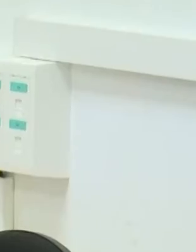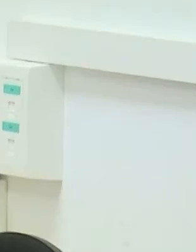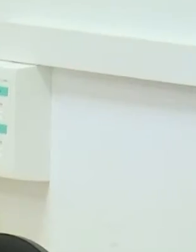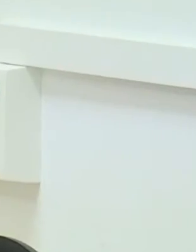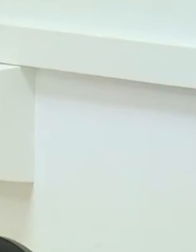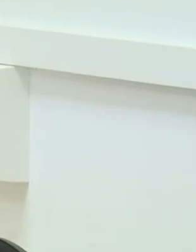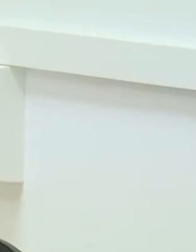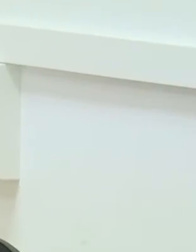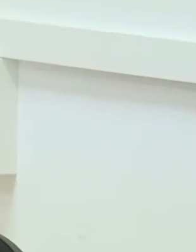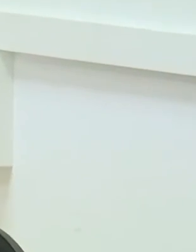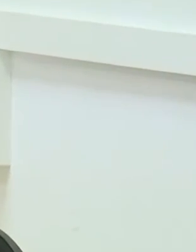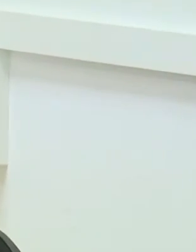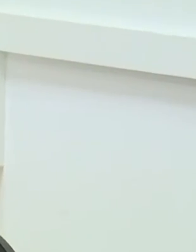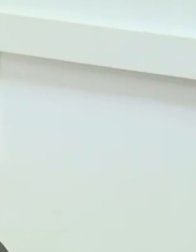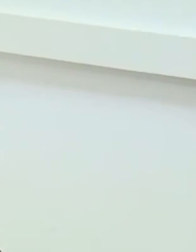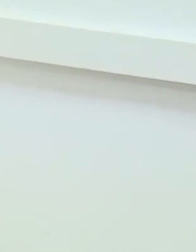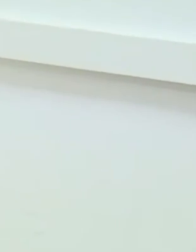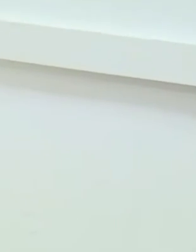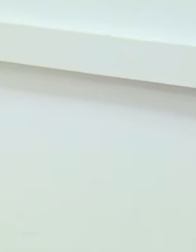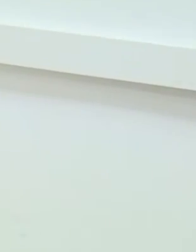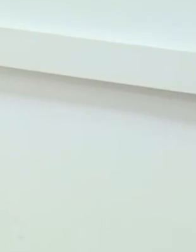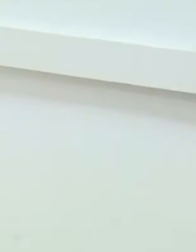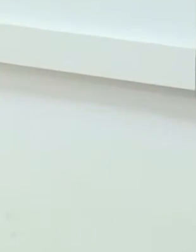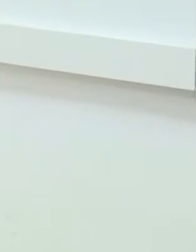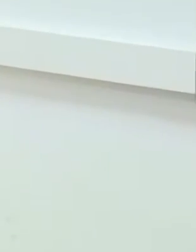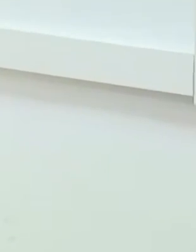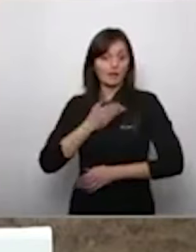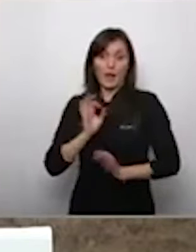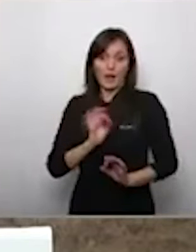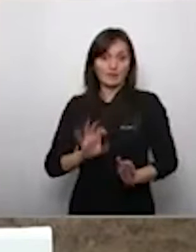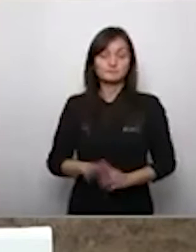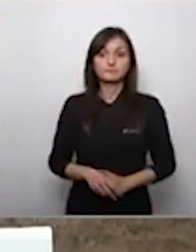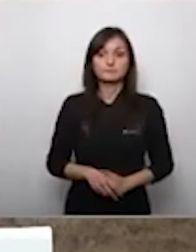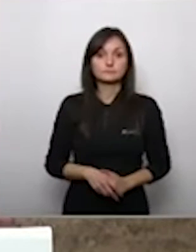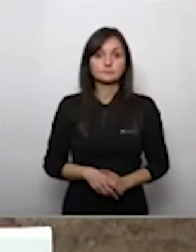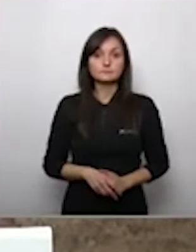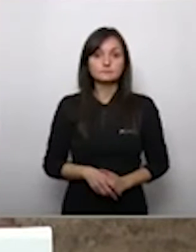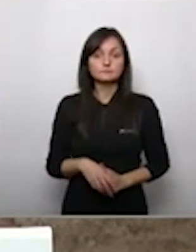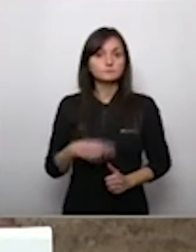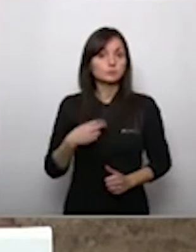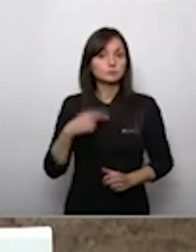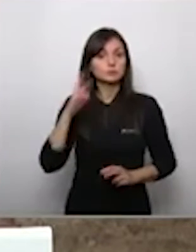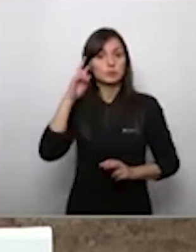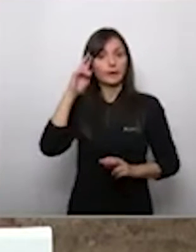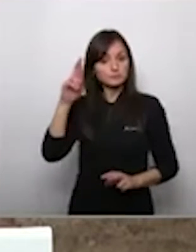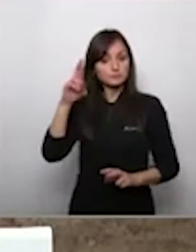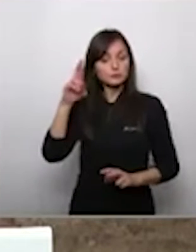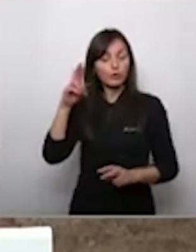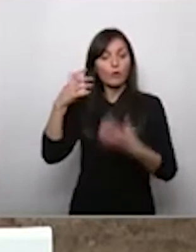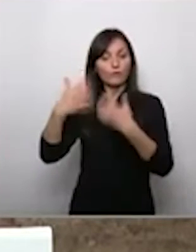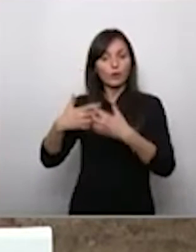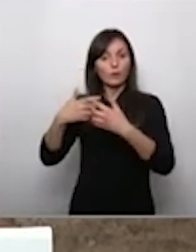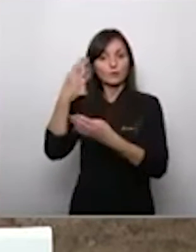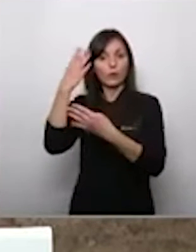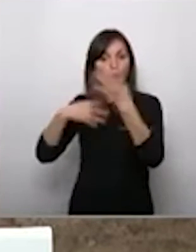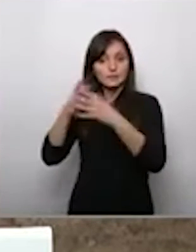Generalitat, que se defiende y dice confiar en la administración y la justicia. Yo respecto absolutamente el funcionamiento de la administración y